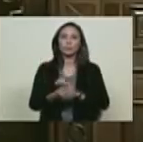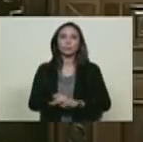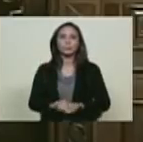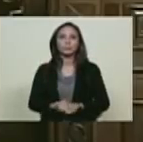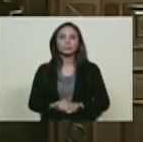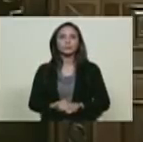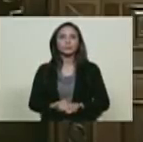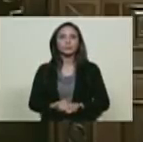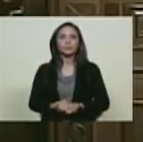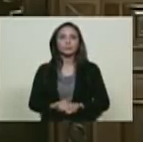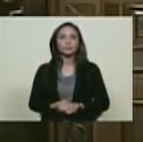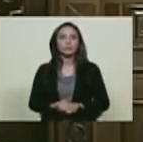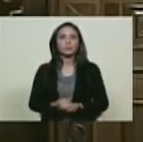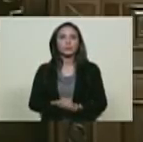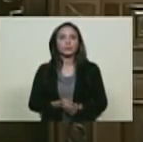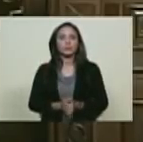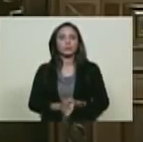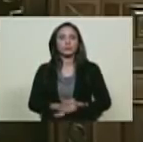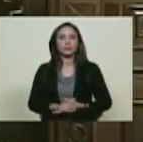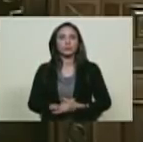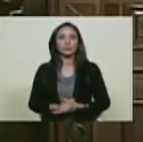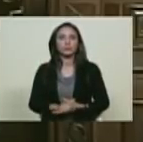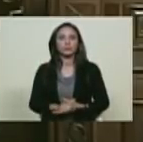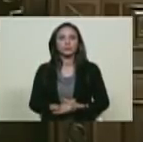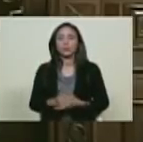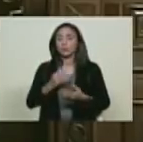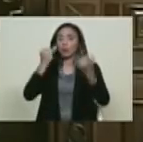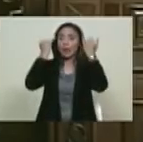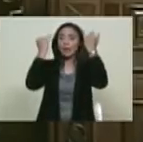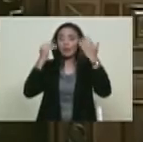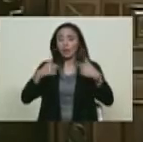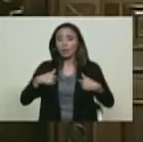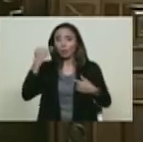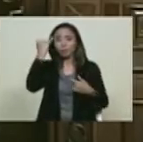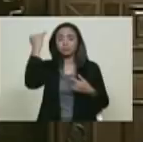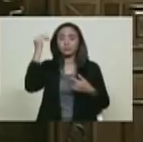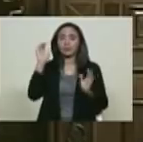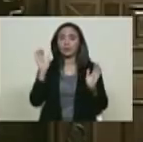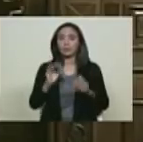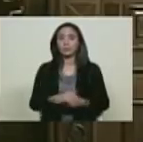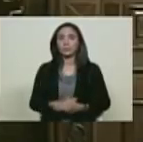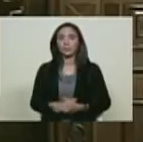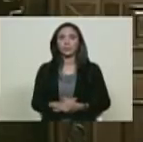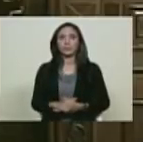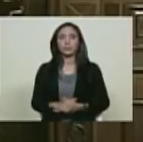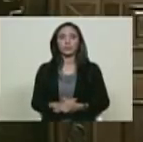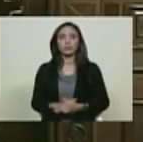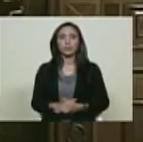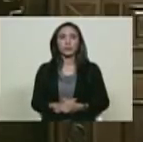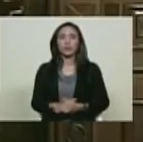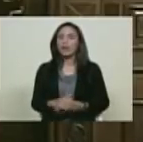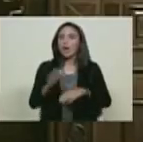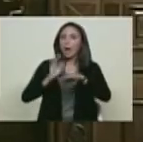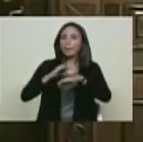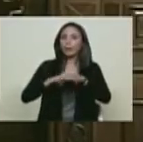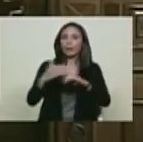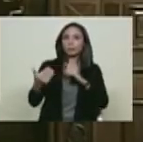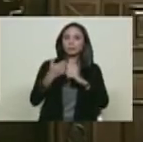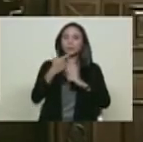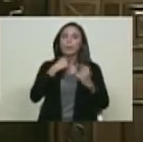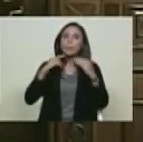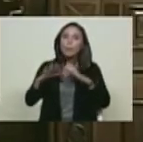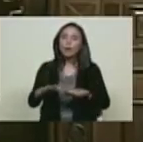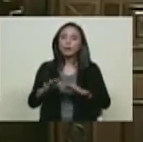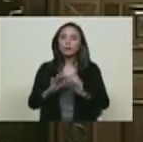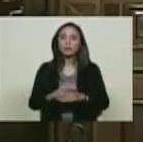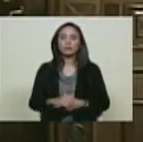conclusión que yo saco de todos estos eventos. ¿Por qué intentaron matarme? Ah, porque ellos fracasaron